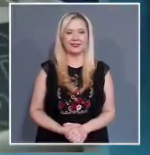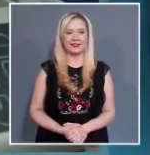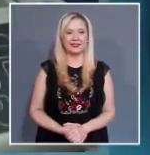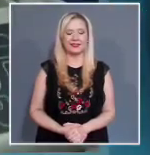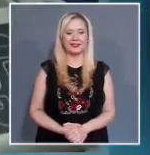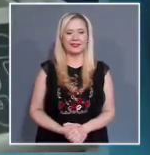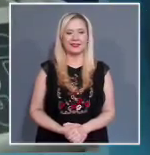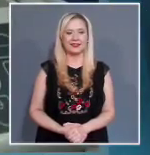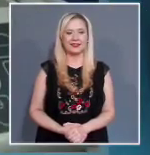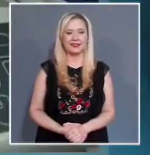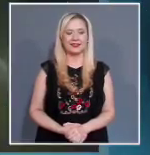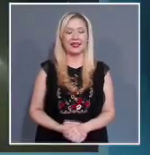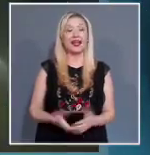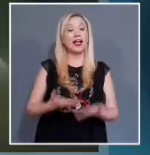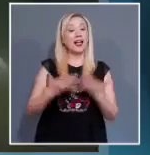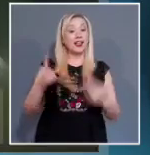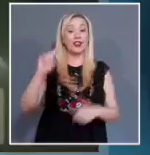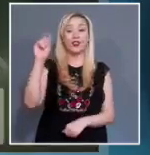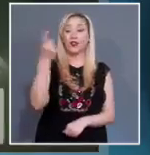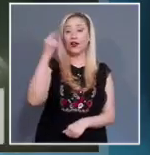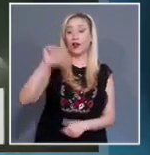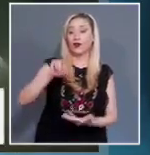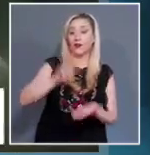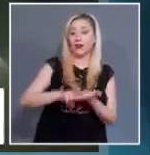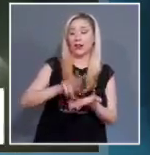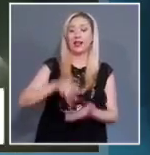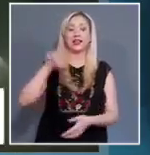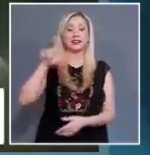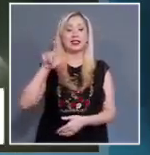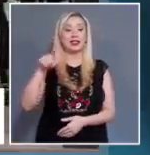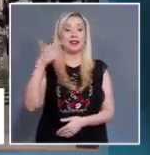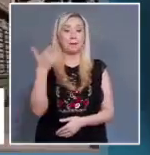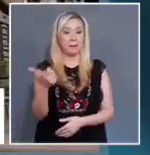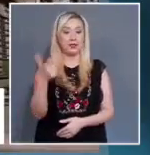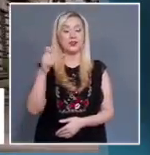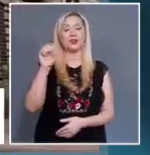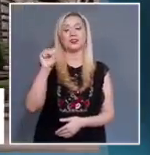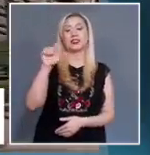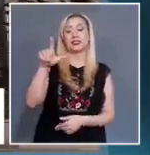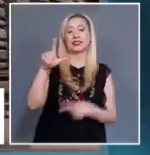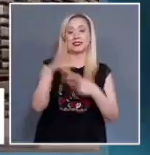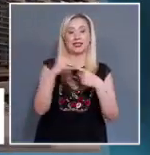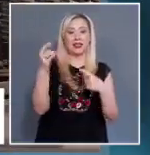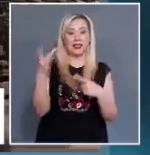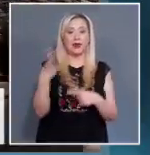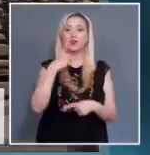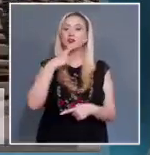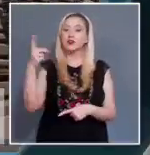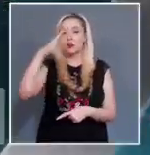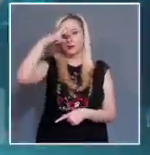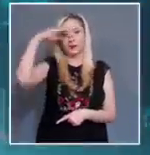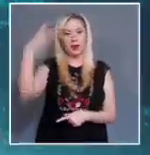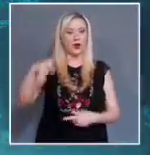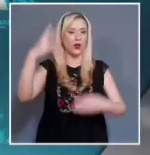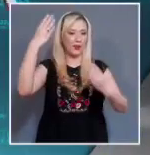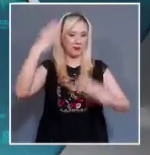El tipo de cambio se ubicó en 17 pesos con 67 centavos por dólar, de acuerdo con información del Banco de